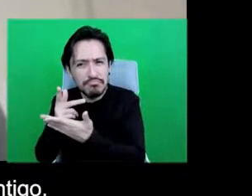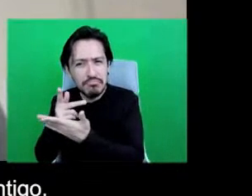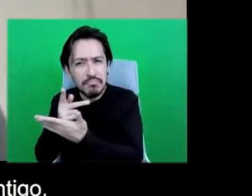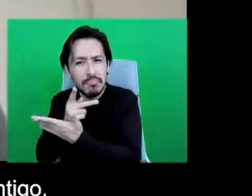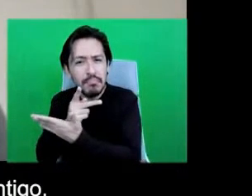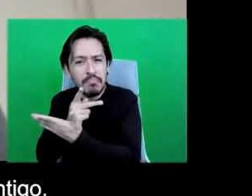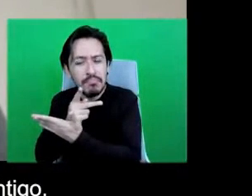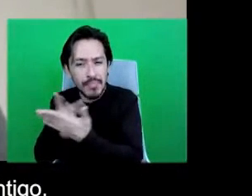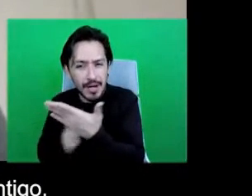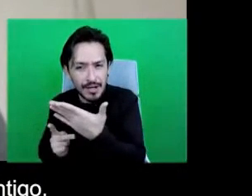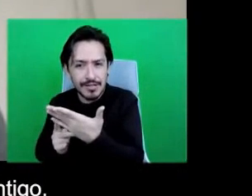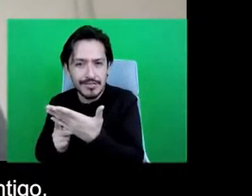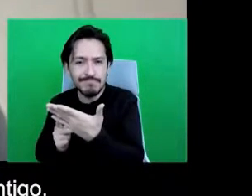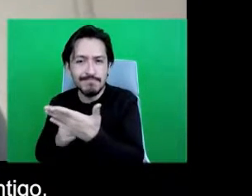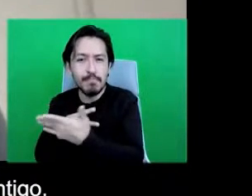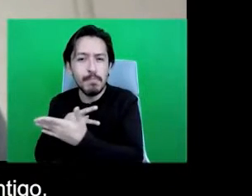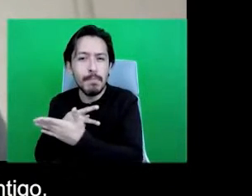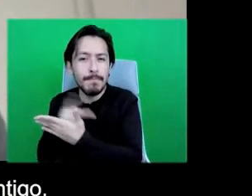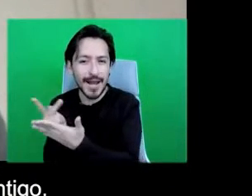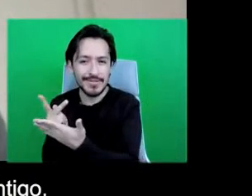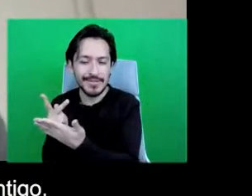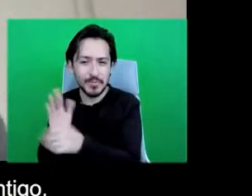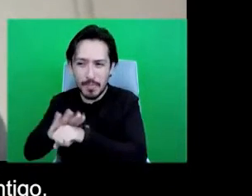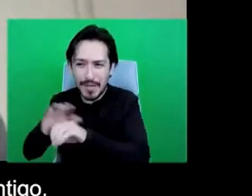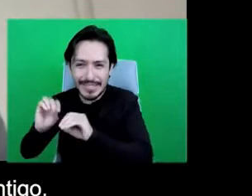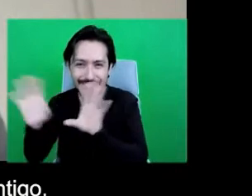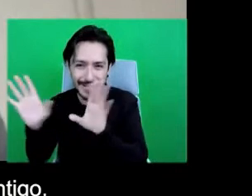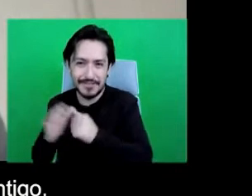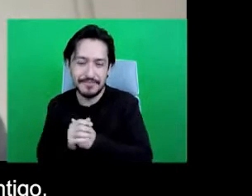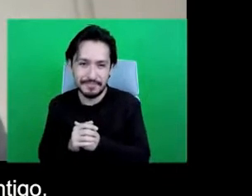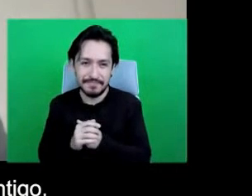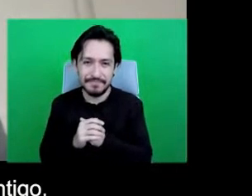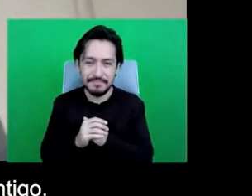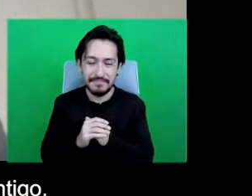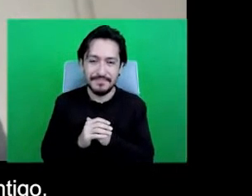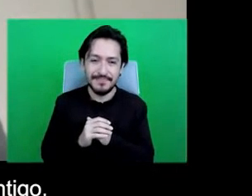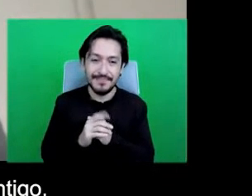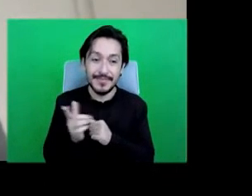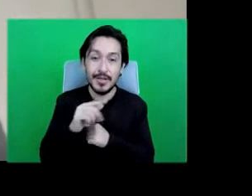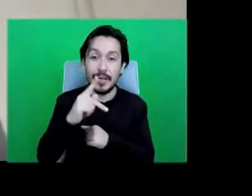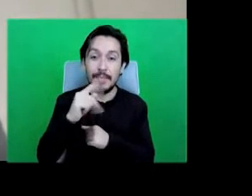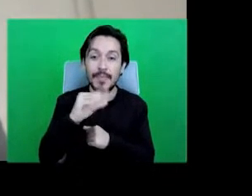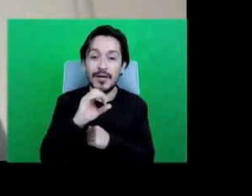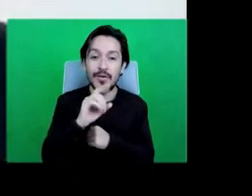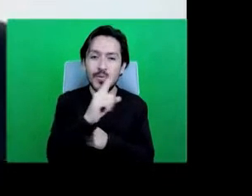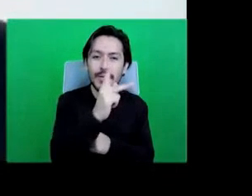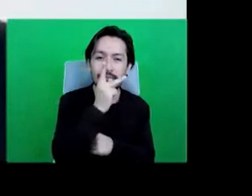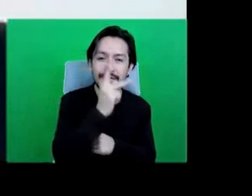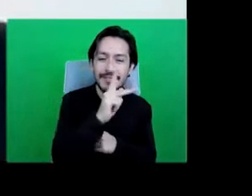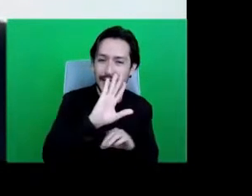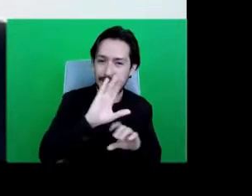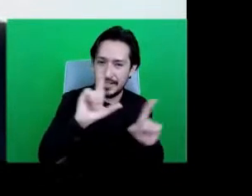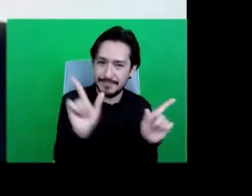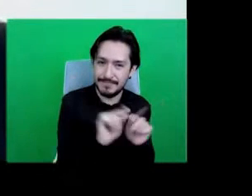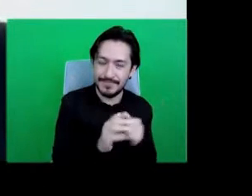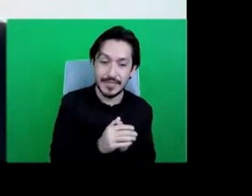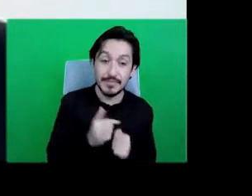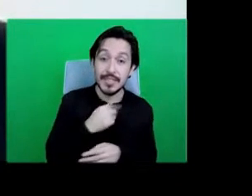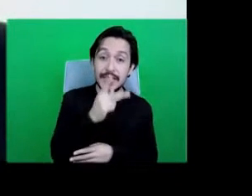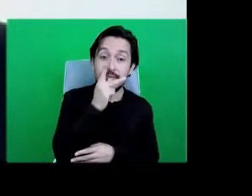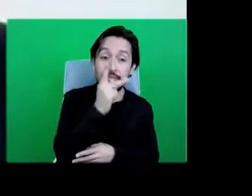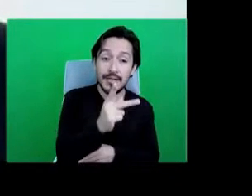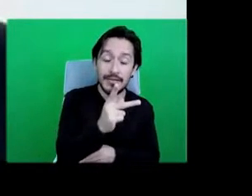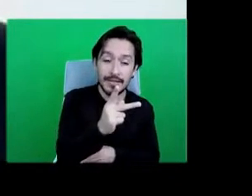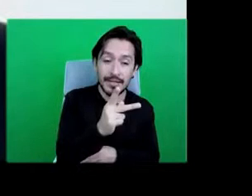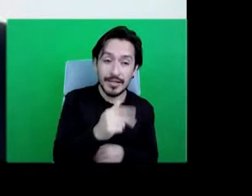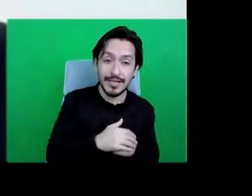Buenísimo, Joaquín. Mil gracias. Paco, pasamos contigo. Una palabra de cierre. Sí, mi palabra sería evolución. Hay